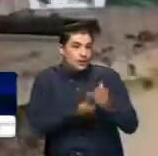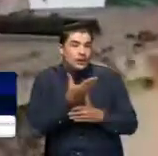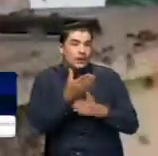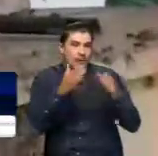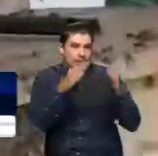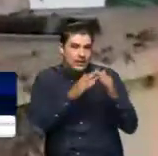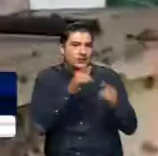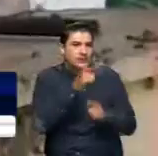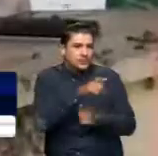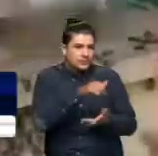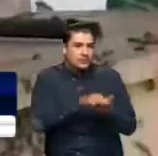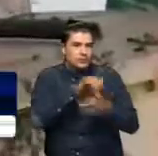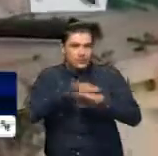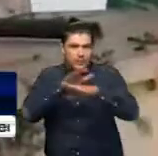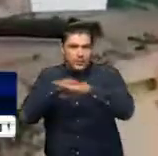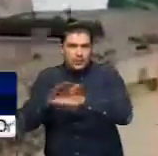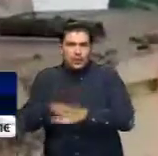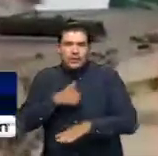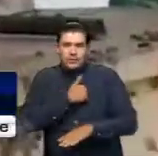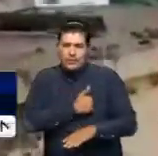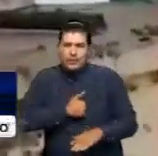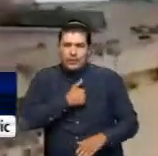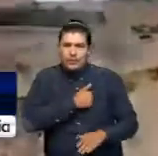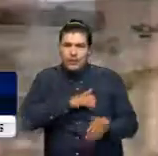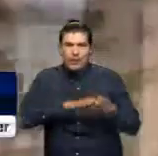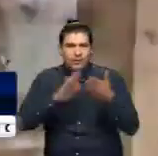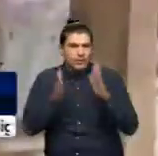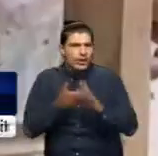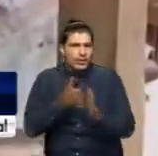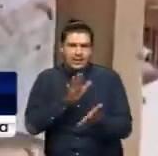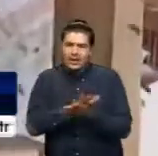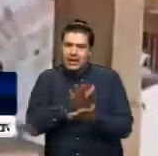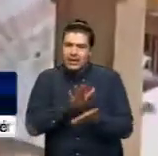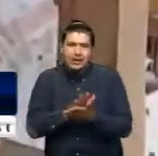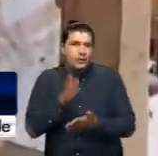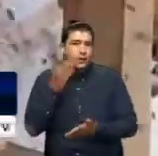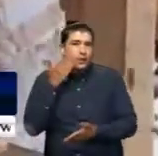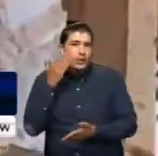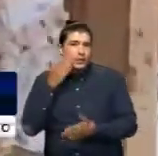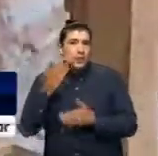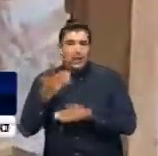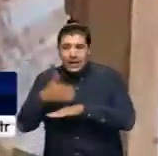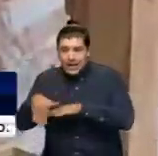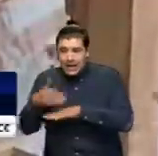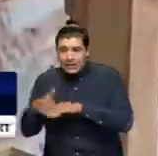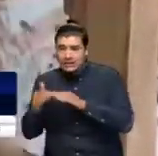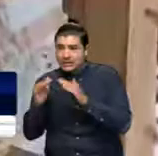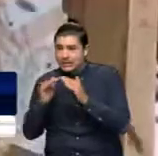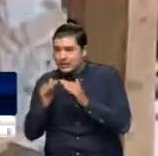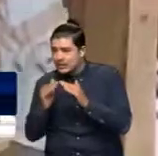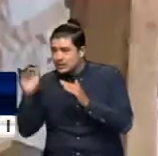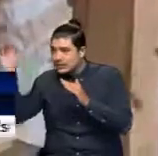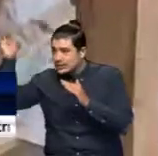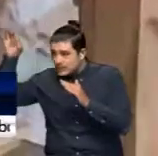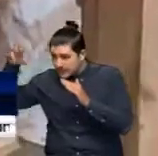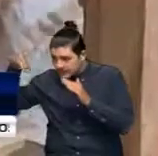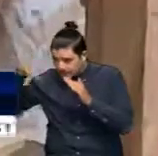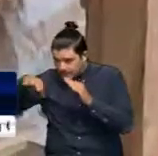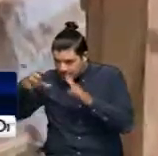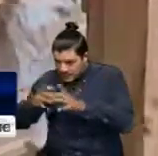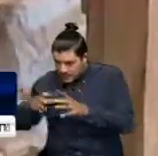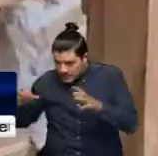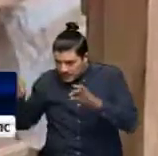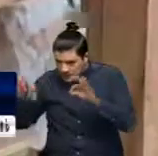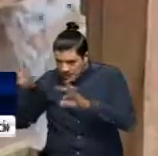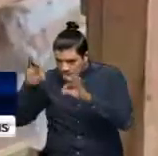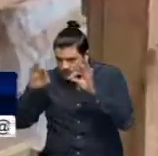cual se le dice a la comunidad que tengamos mucha tranquilidad en el momento que a nuestras cuadras oa nuestras viviendas oa nuestro barrio llegue